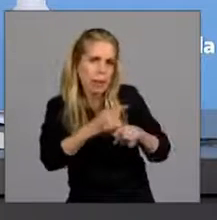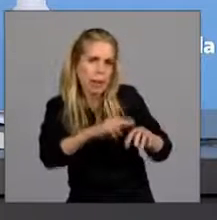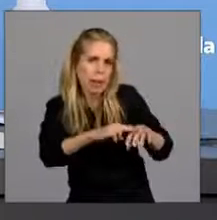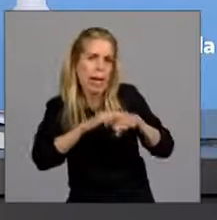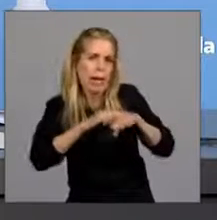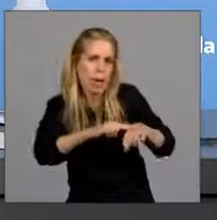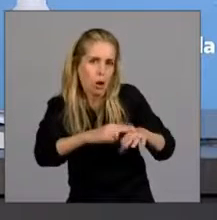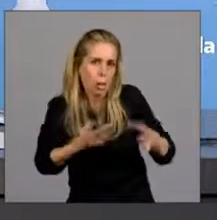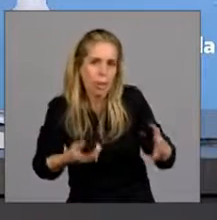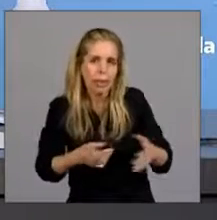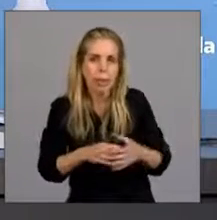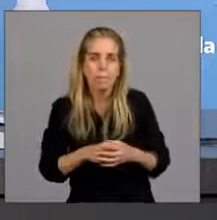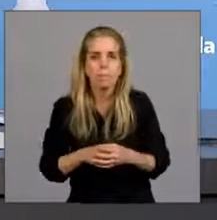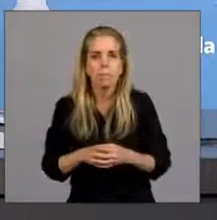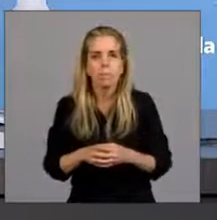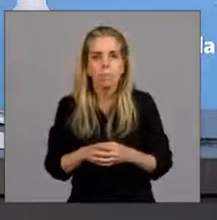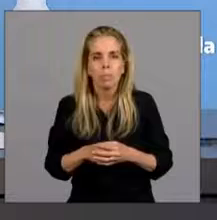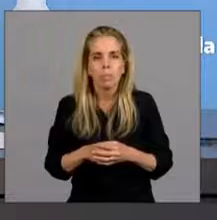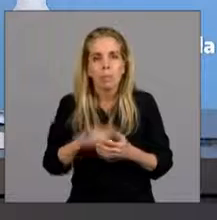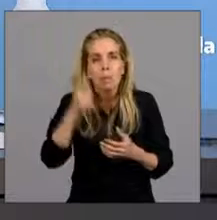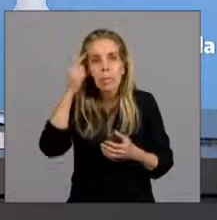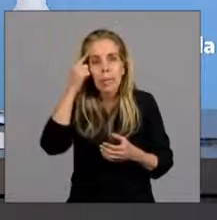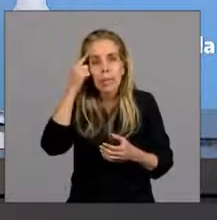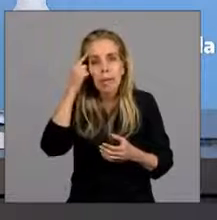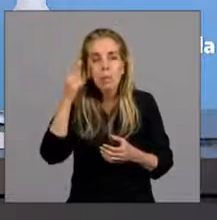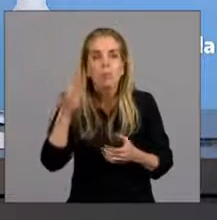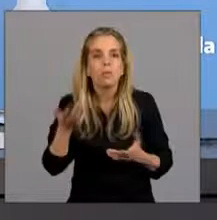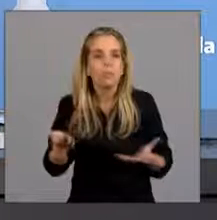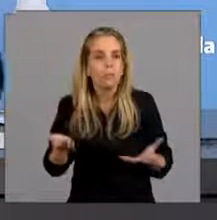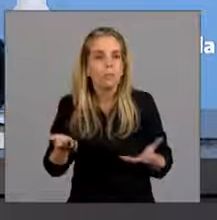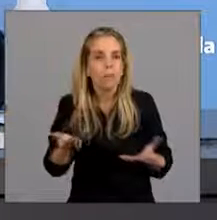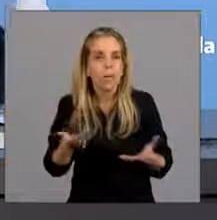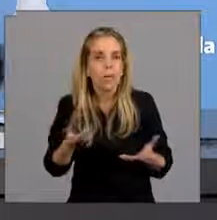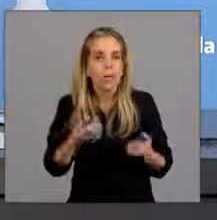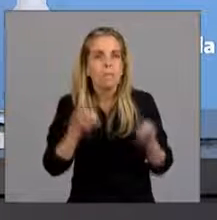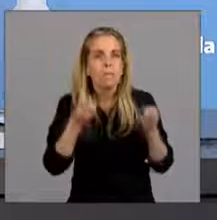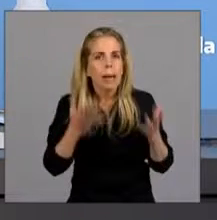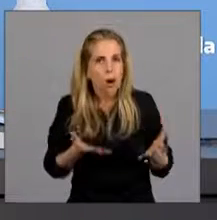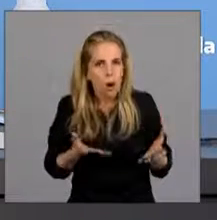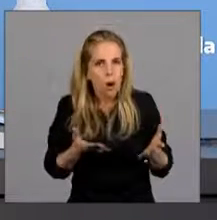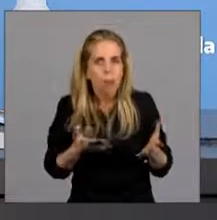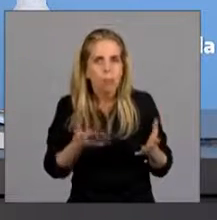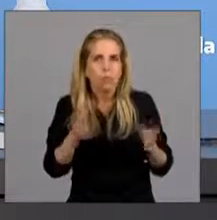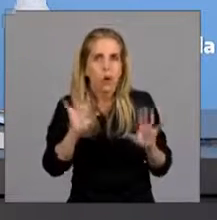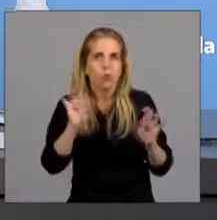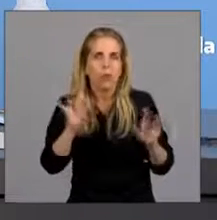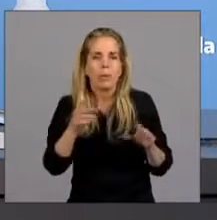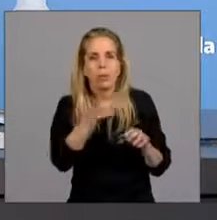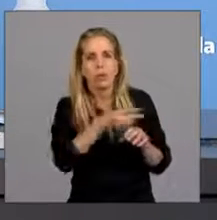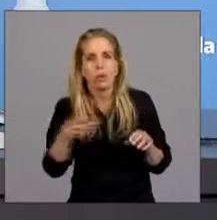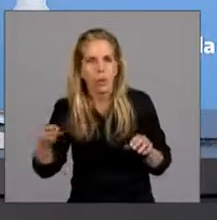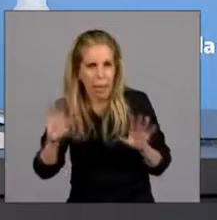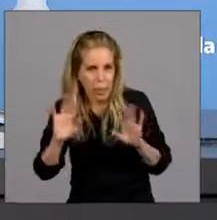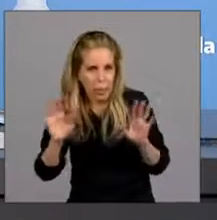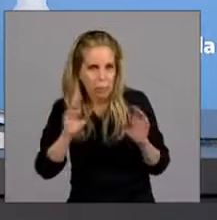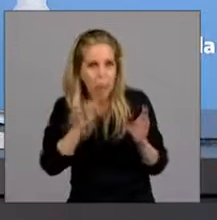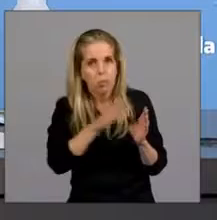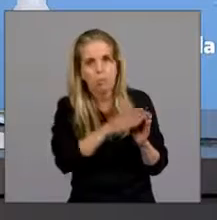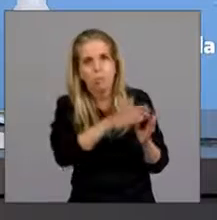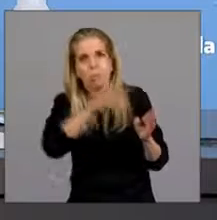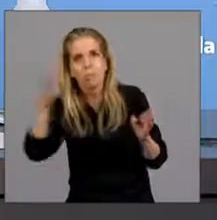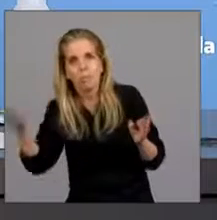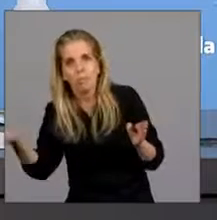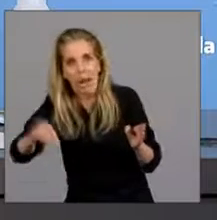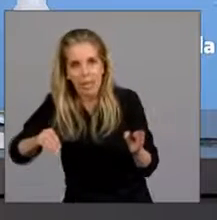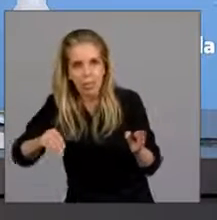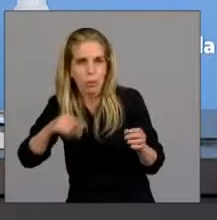en verdad creímos que era mejor fijar una regla a más largo plazo para terminar con la ansiedad que ocurre